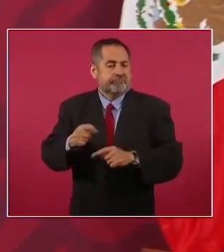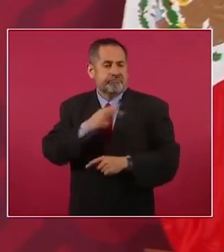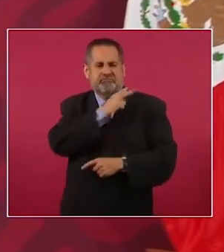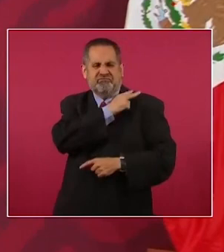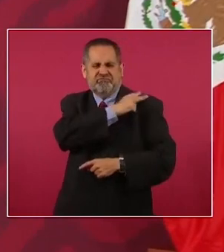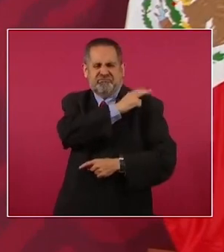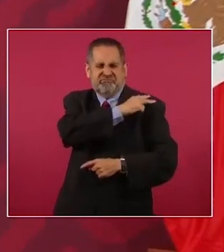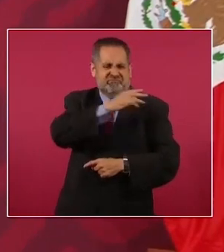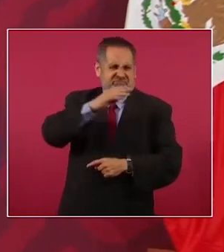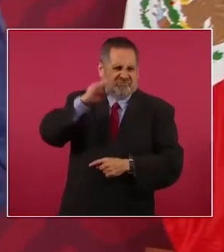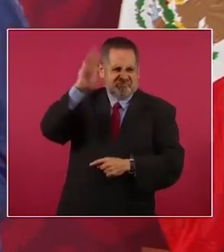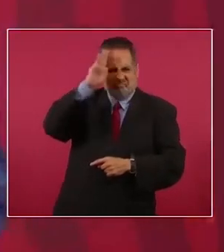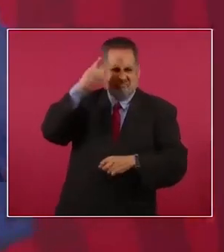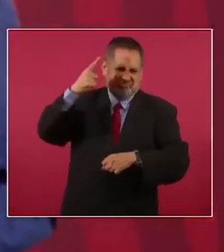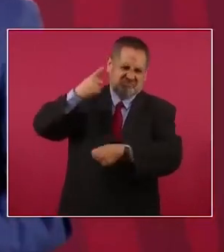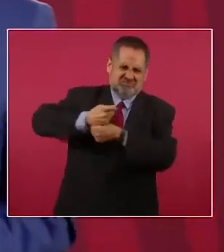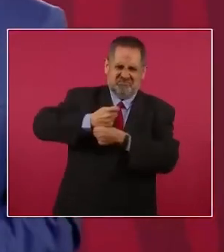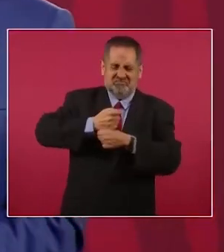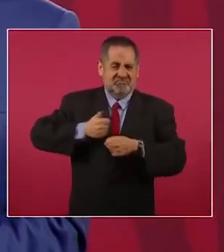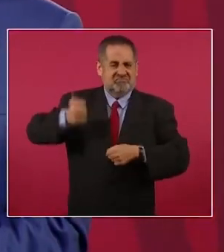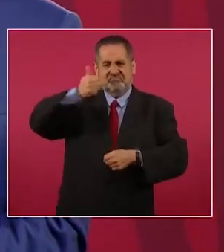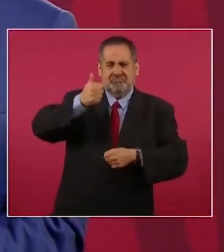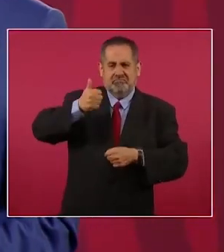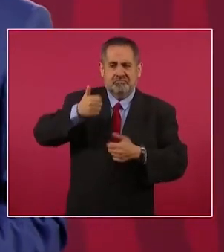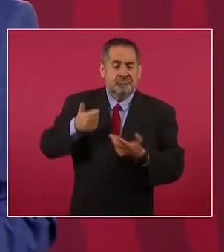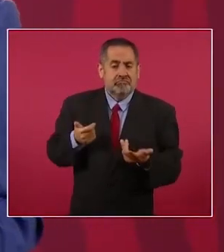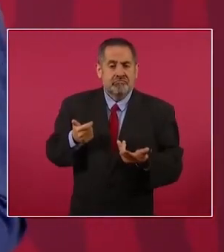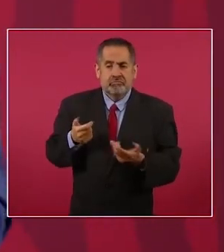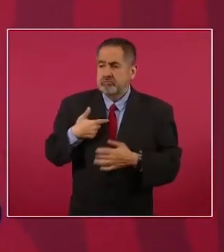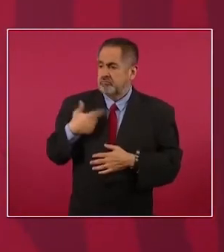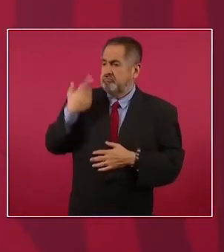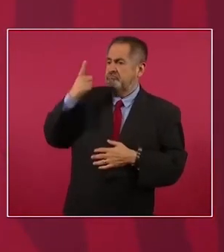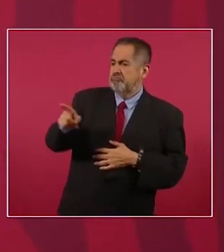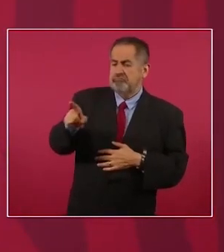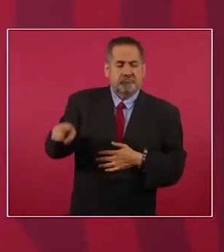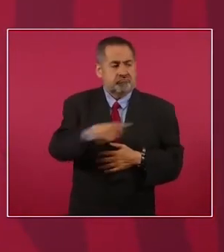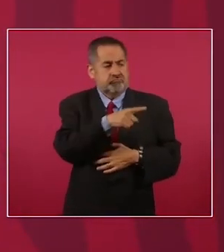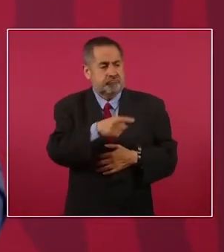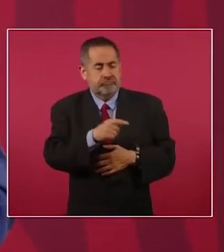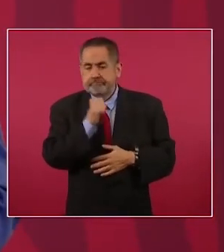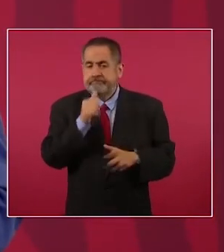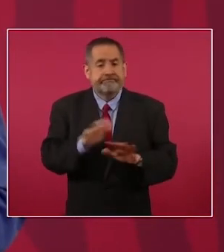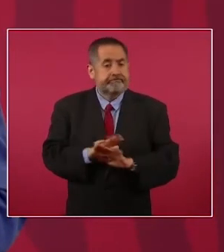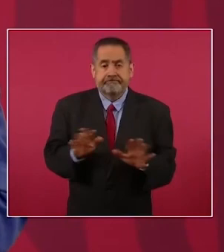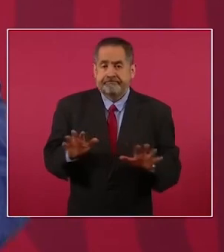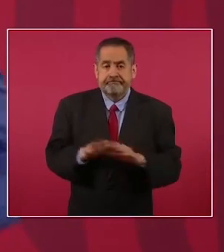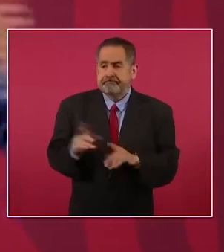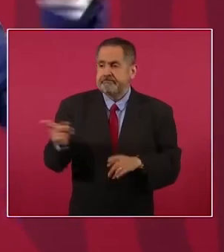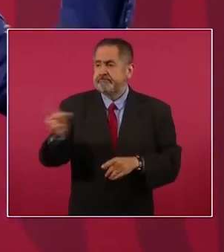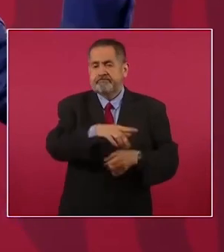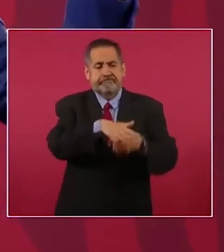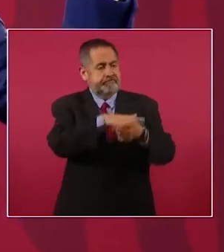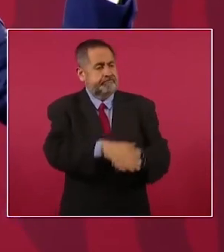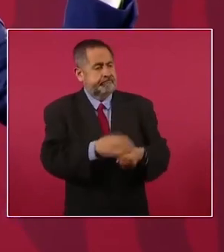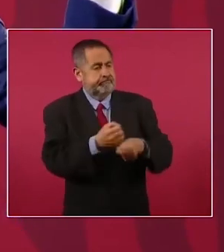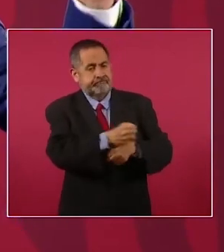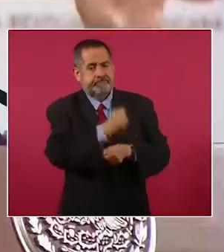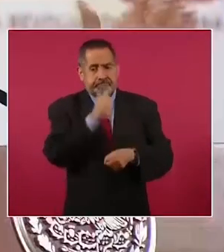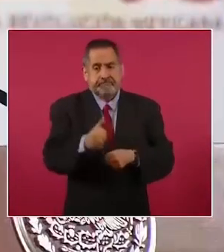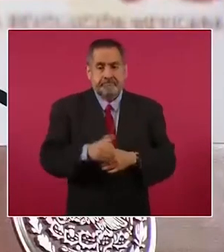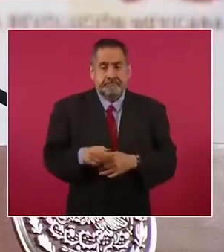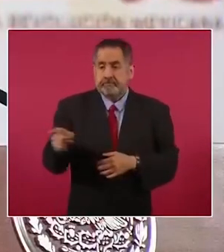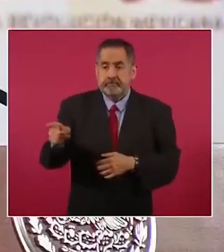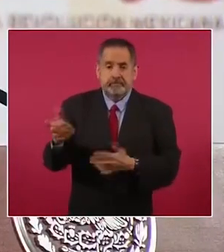comandante supremo de las Fuerzas Armadas, no ordena al ejército reprimir al pueblo,